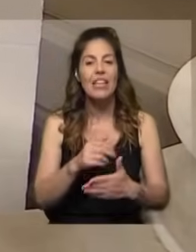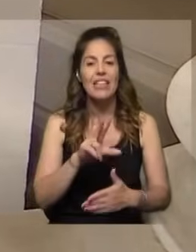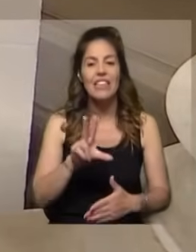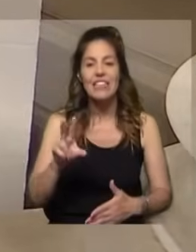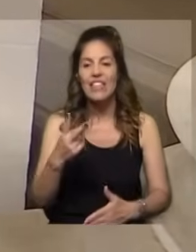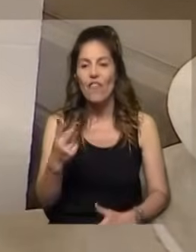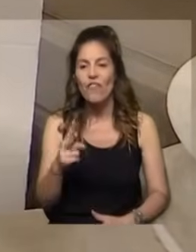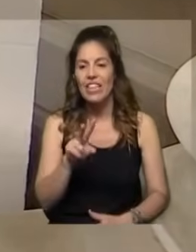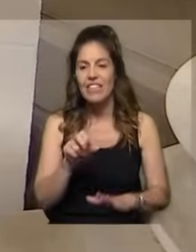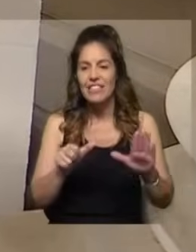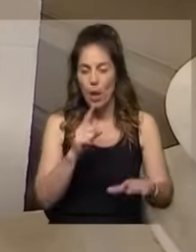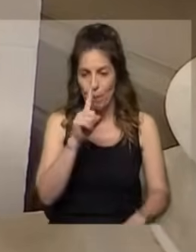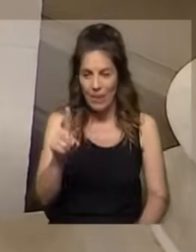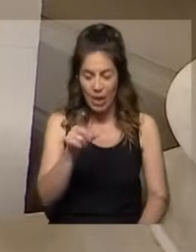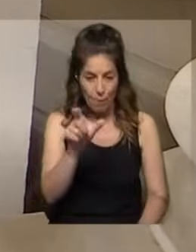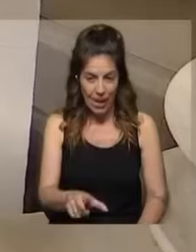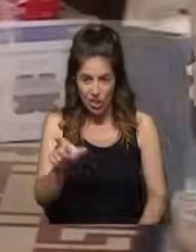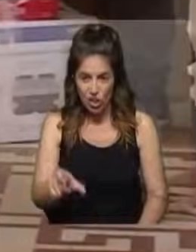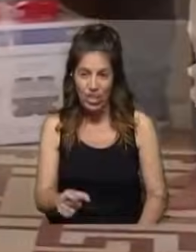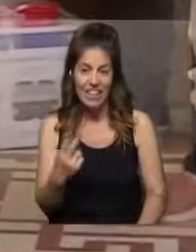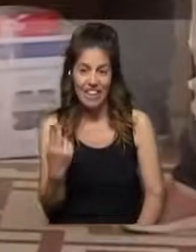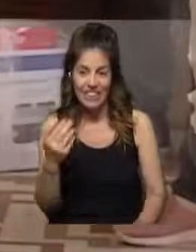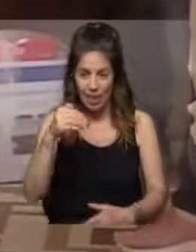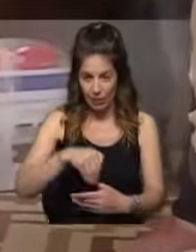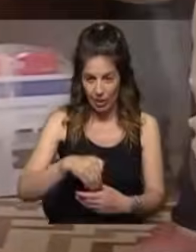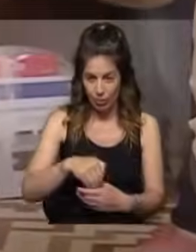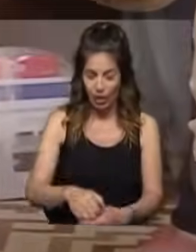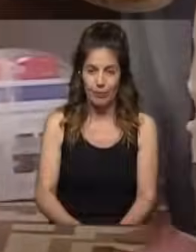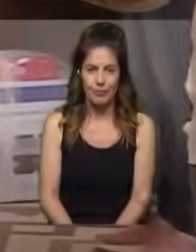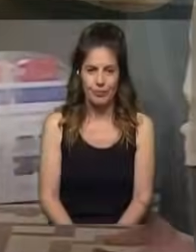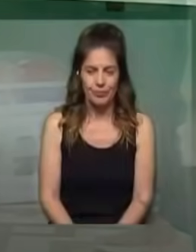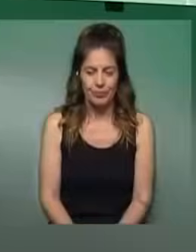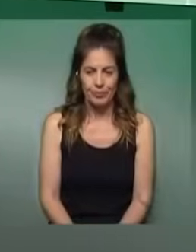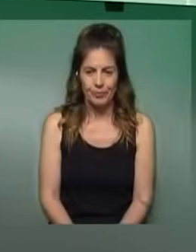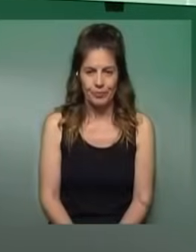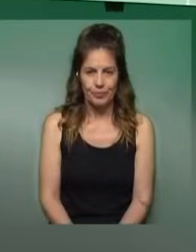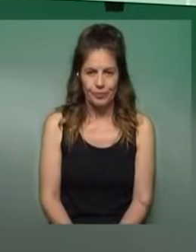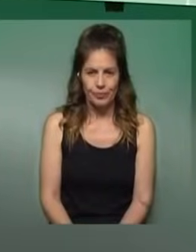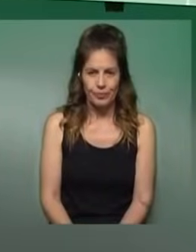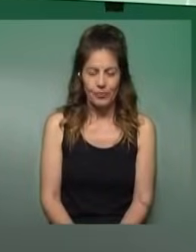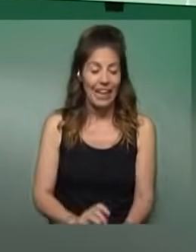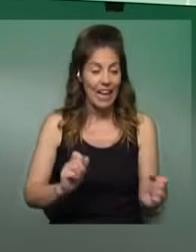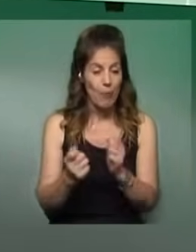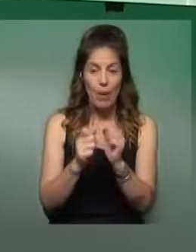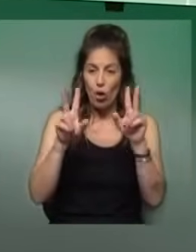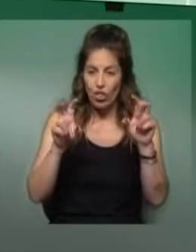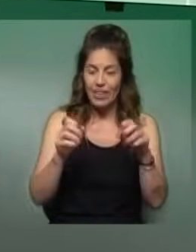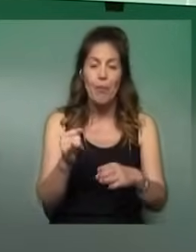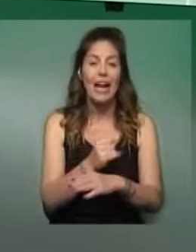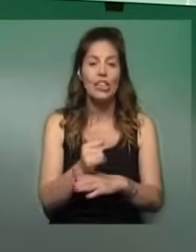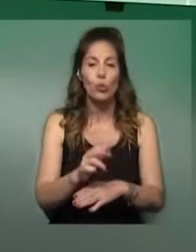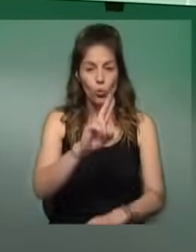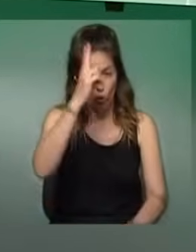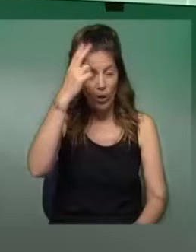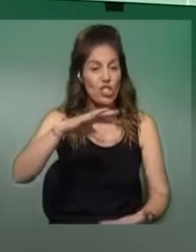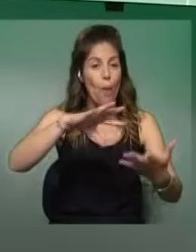326,000 personas habilitadas para participar bueno cambiamos de tema el instituto uruguayo